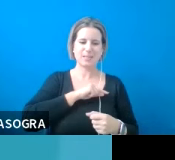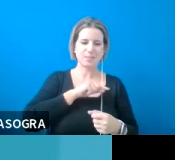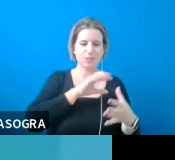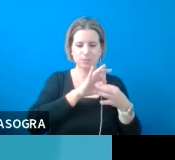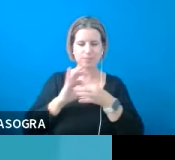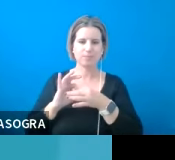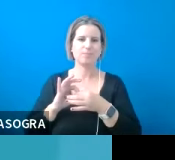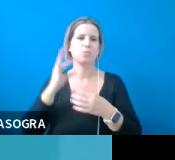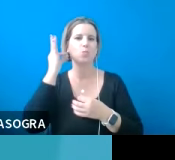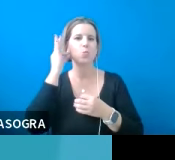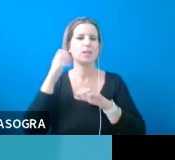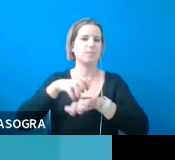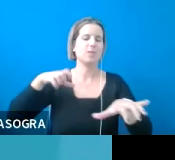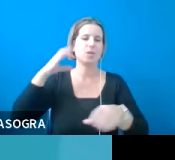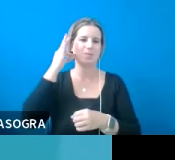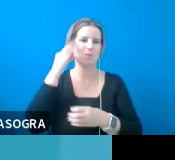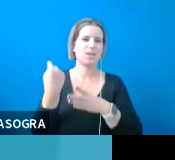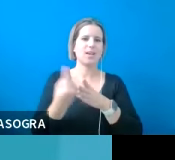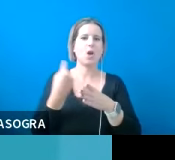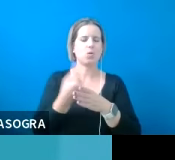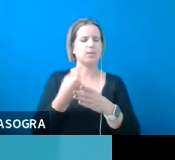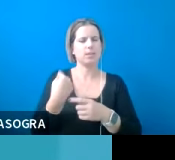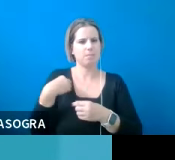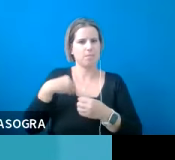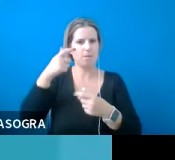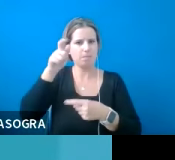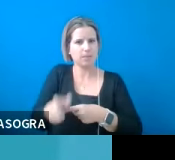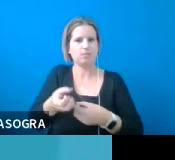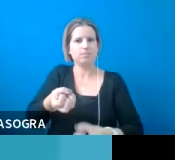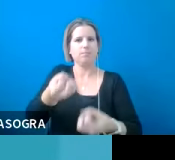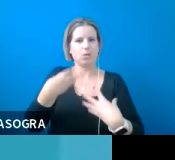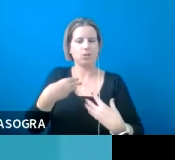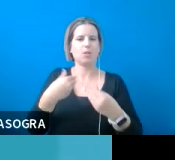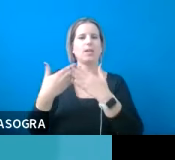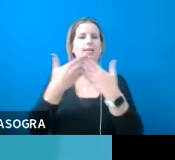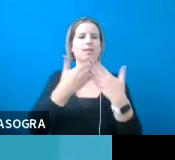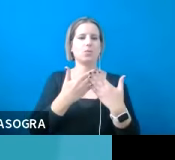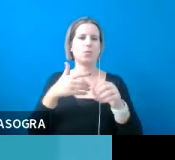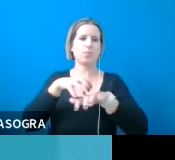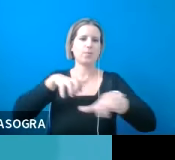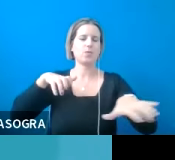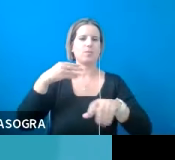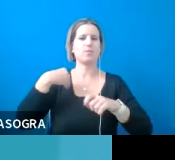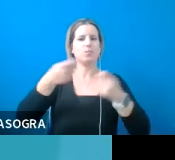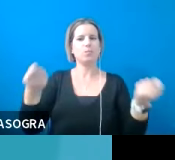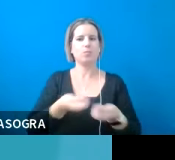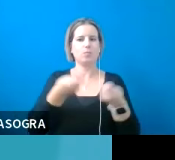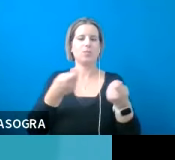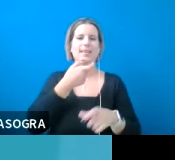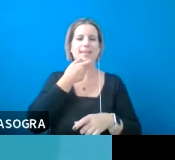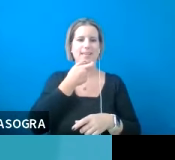reportado en primera persona en diferentes estudios mayoritariamente publicados en inglés